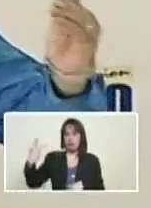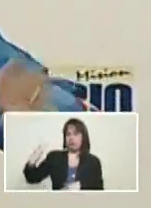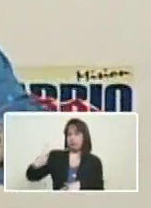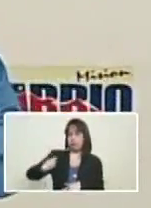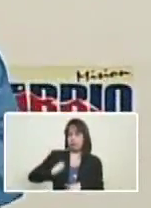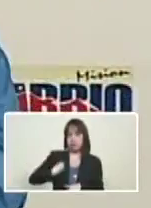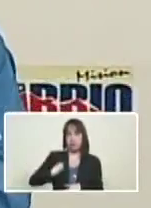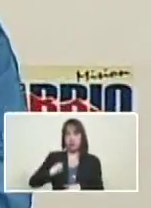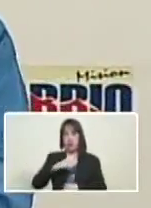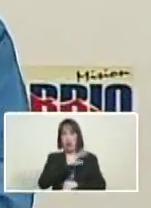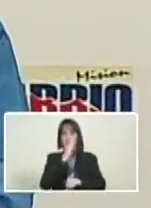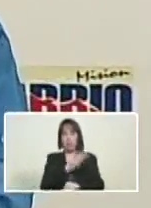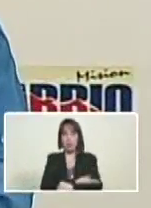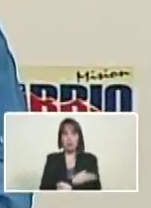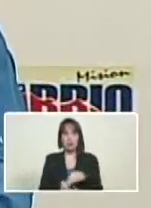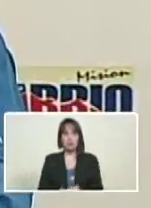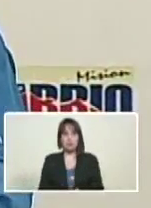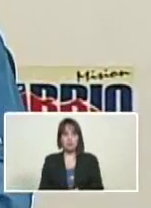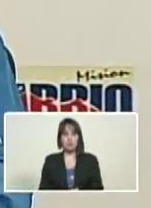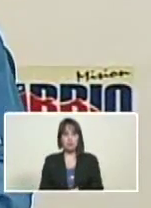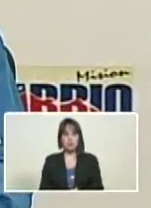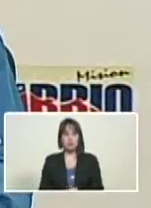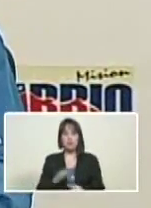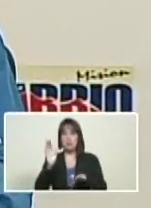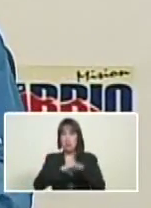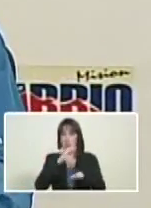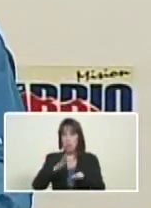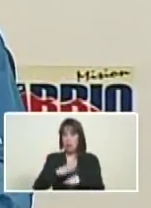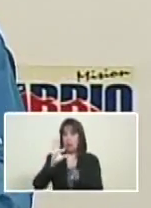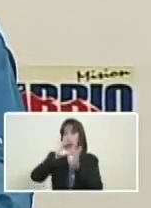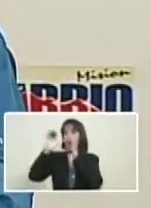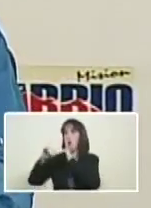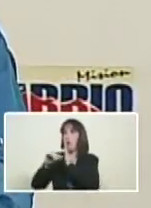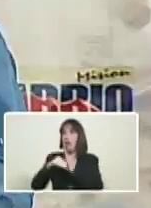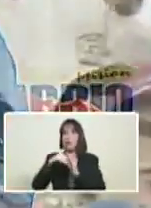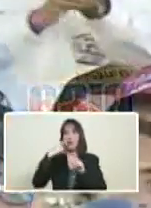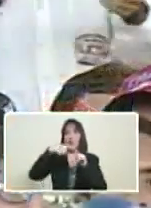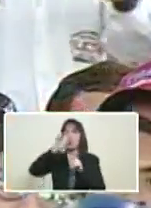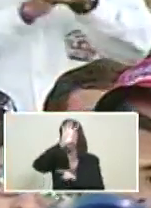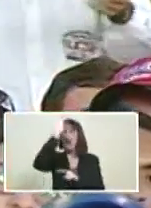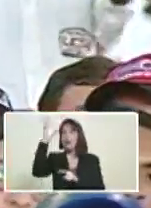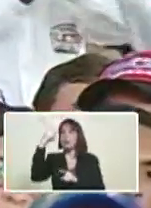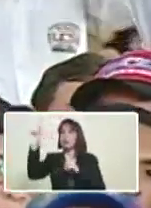full, porque nos los están robando del exterior.